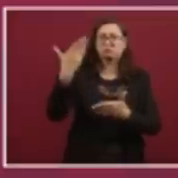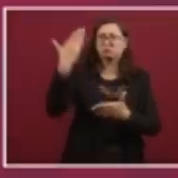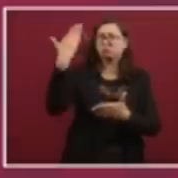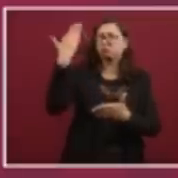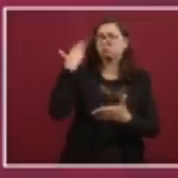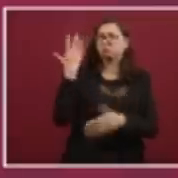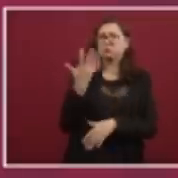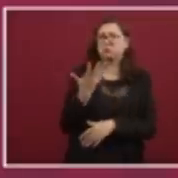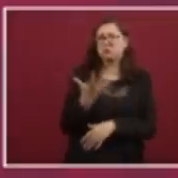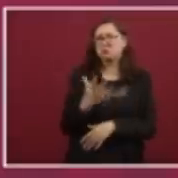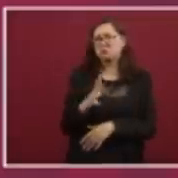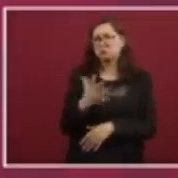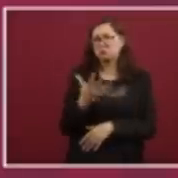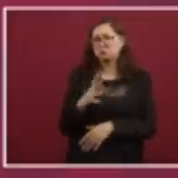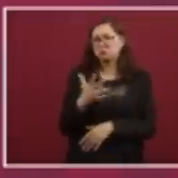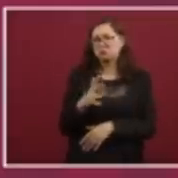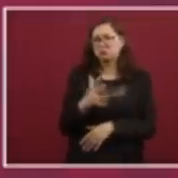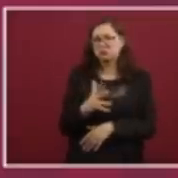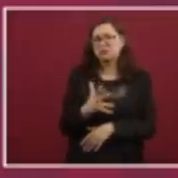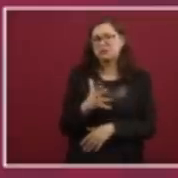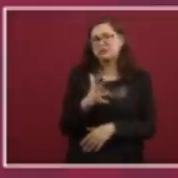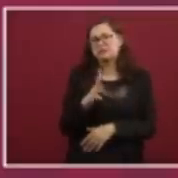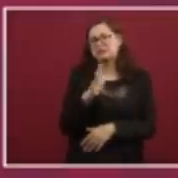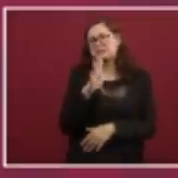alrededor de